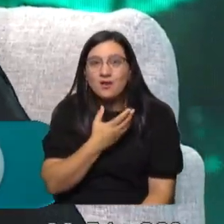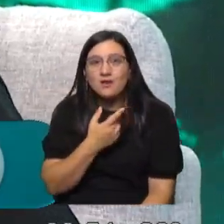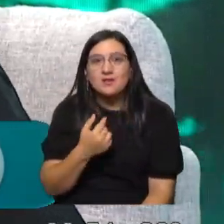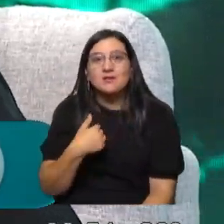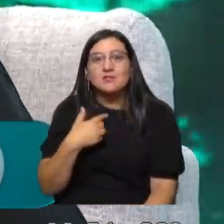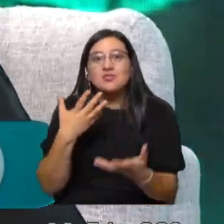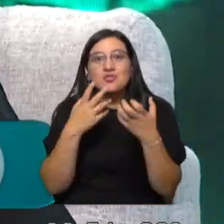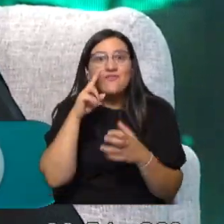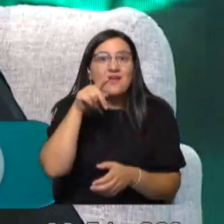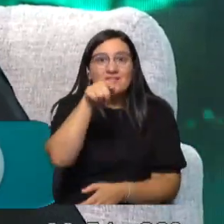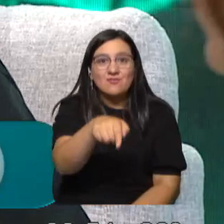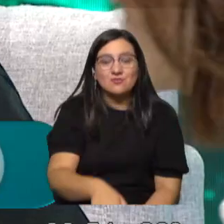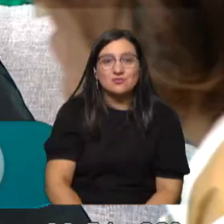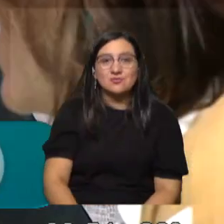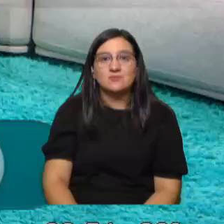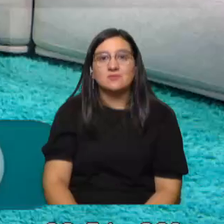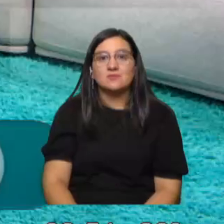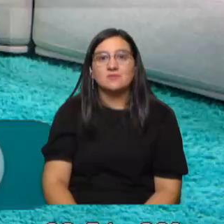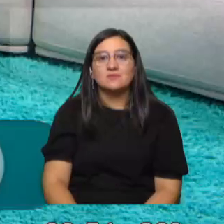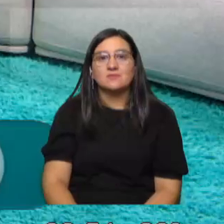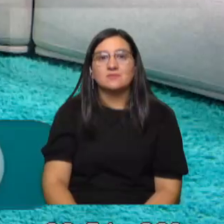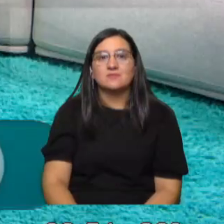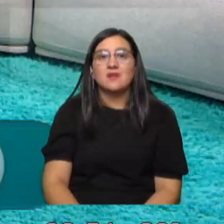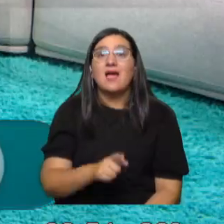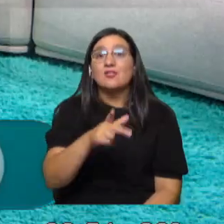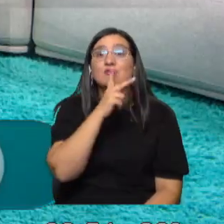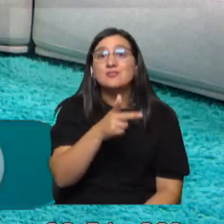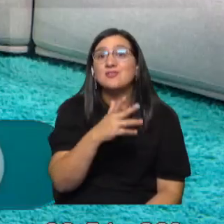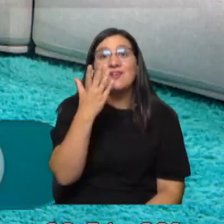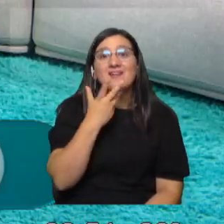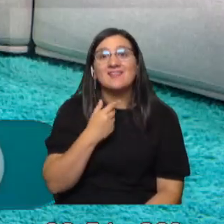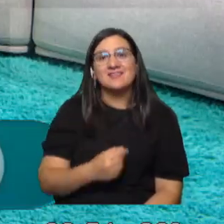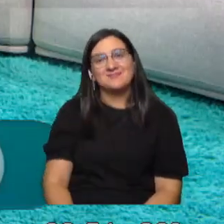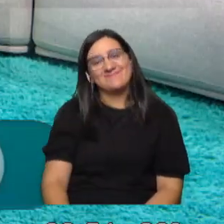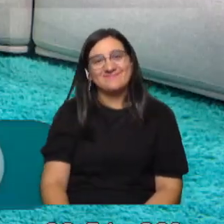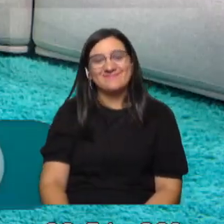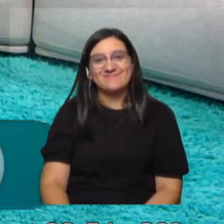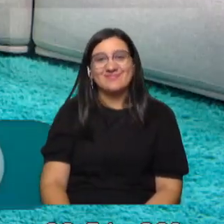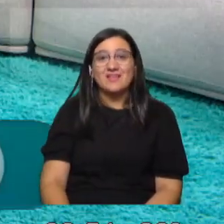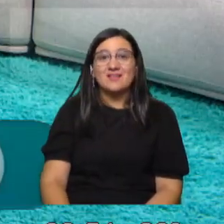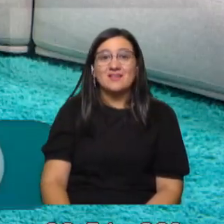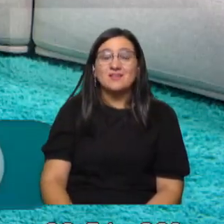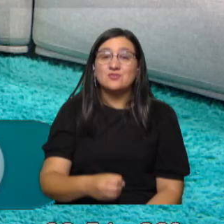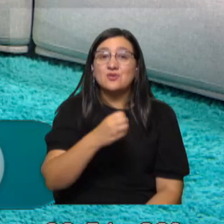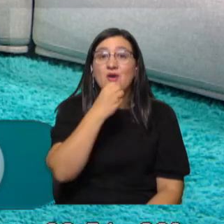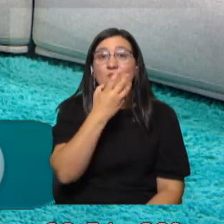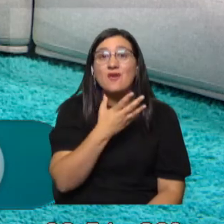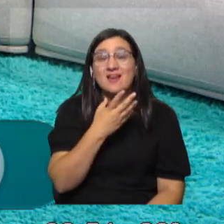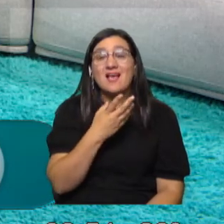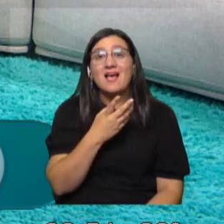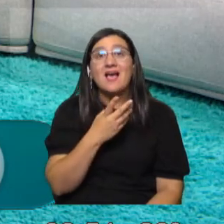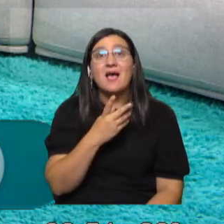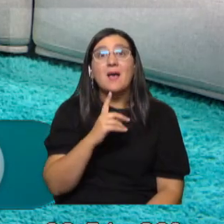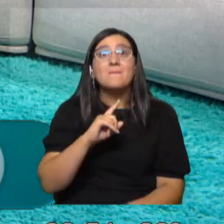Flor. Cine en estado puro. Te quiero llevar a vos. Tus hijos le van a encantar. Escuchá, pará. Es una buena primera cita romántica también, ¿eh? Porque